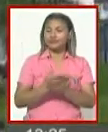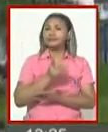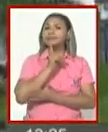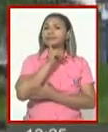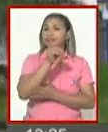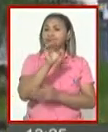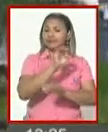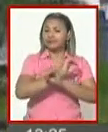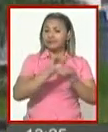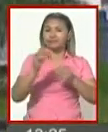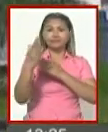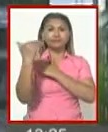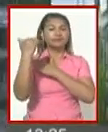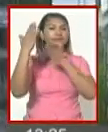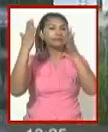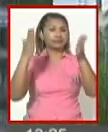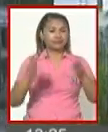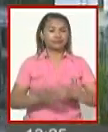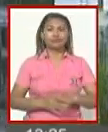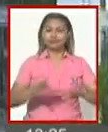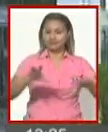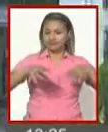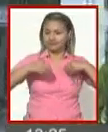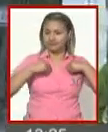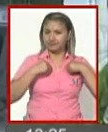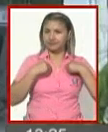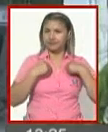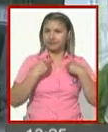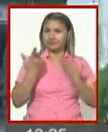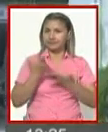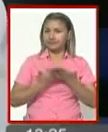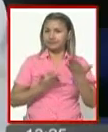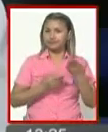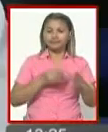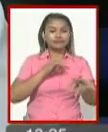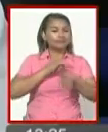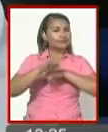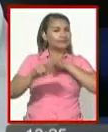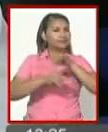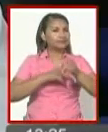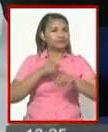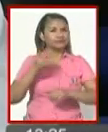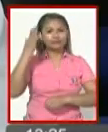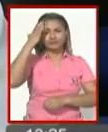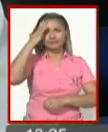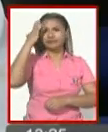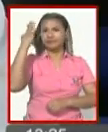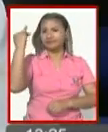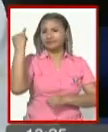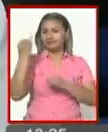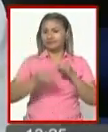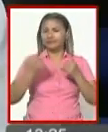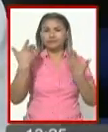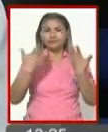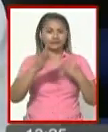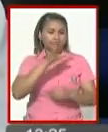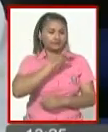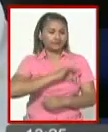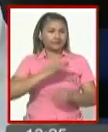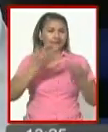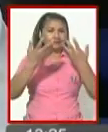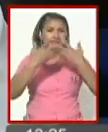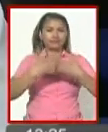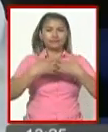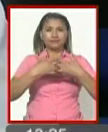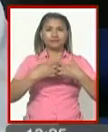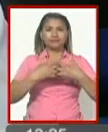seguridad, ningún ciudadano cruceño vamos a aceptar este tipo de chantajes y extorsión porque al final se ha beneficiado una